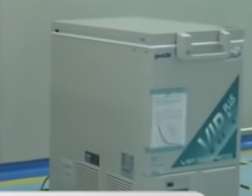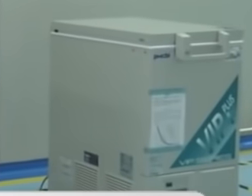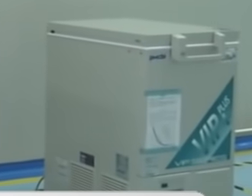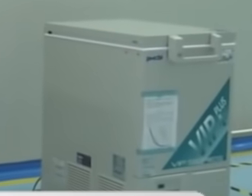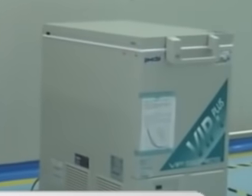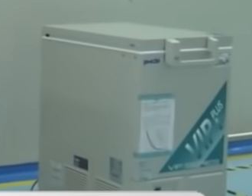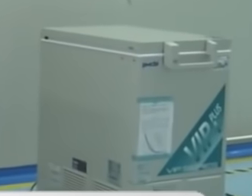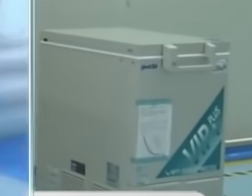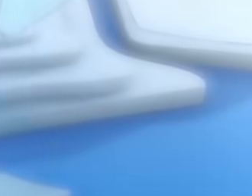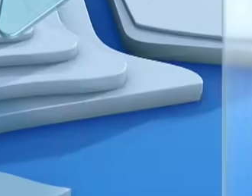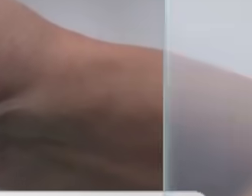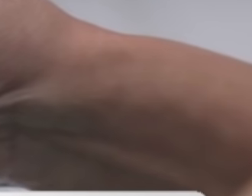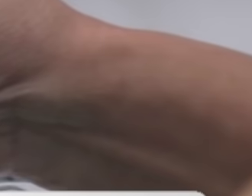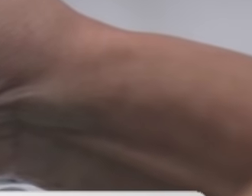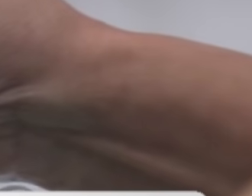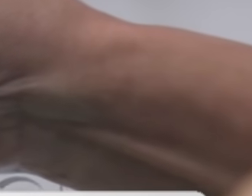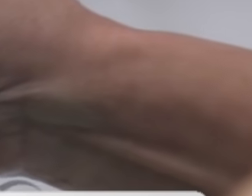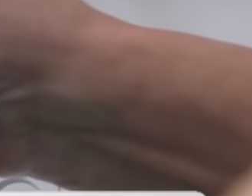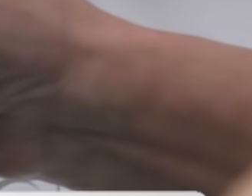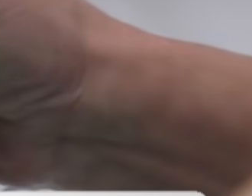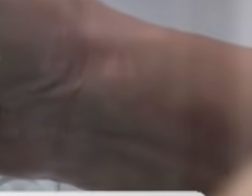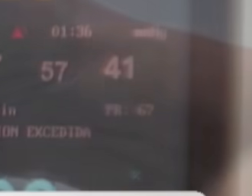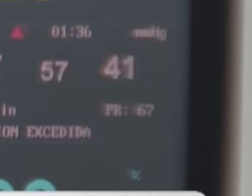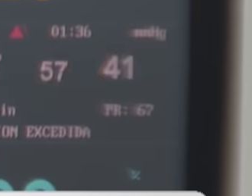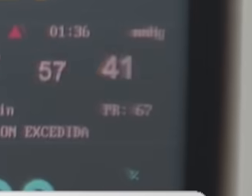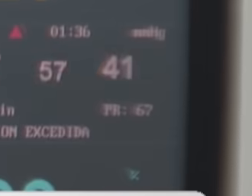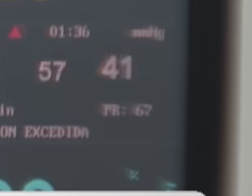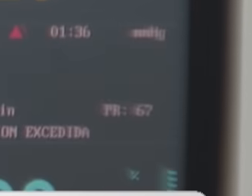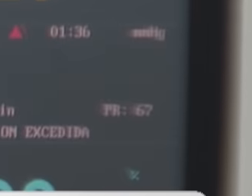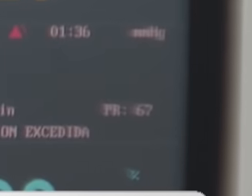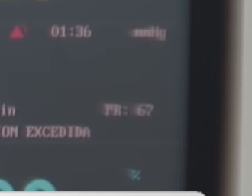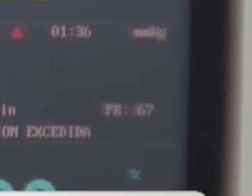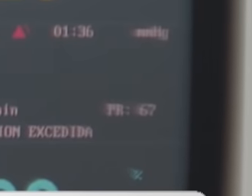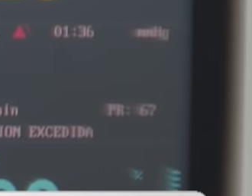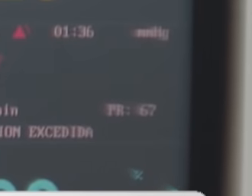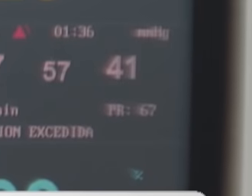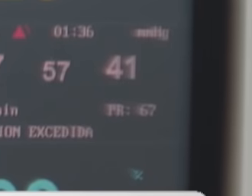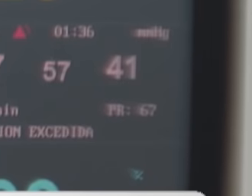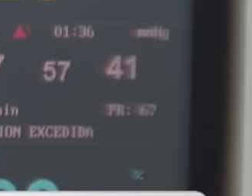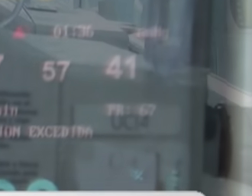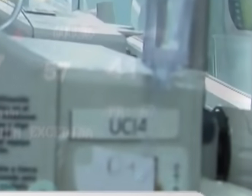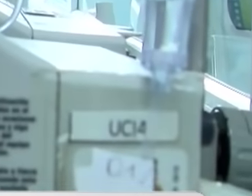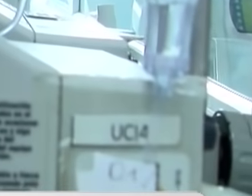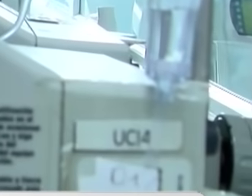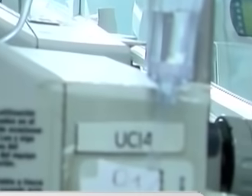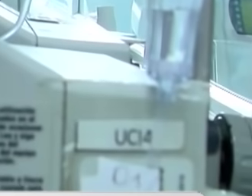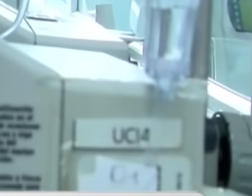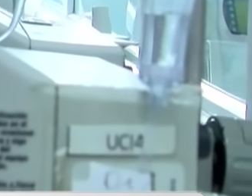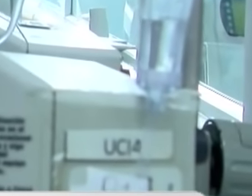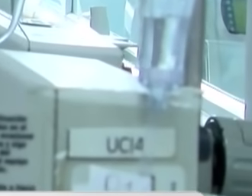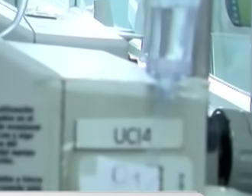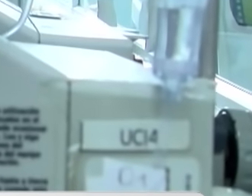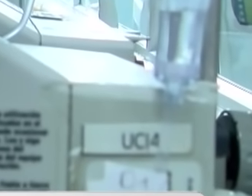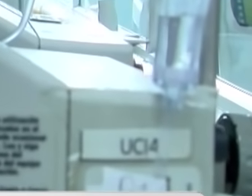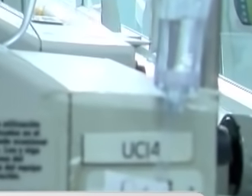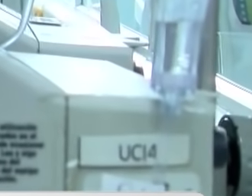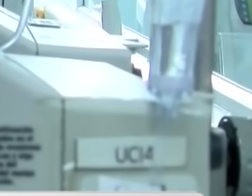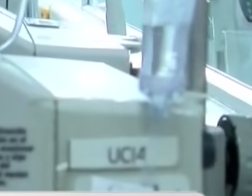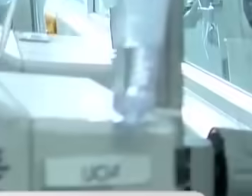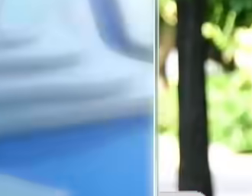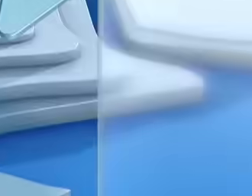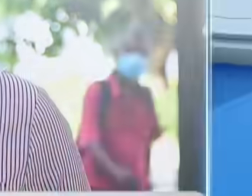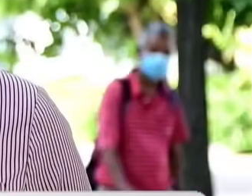llegan al país. El Valle del Cauca alcanza el 99% de ocupación en las UCI.